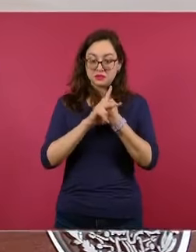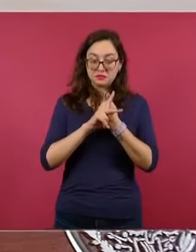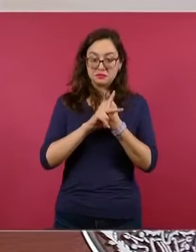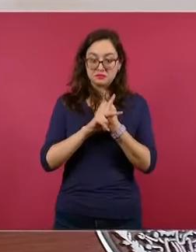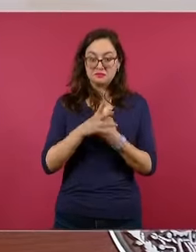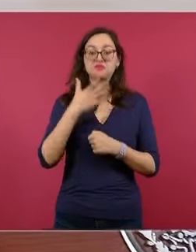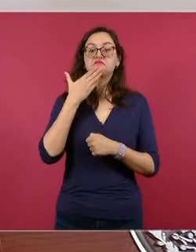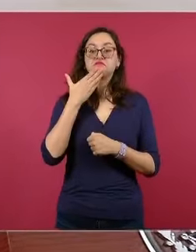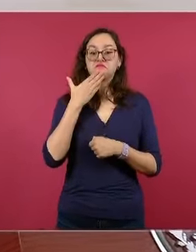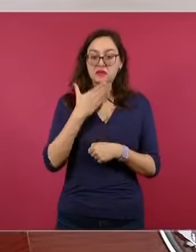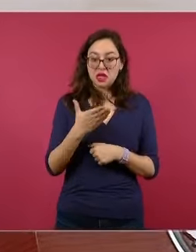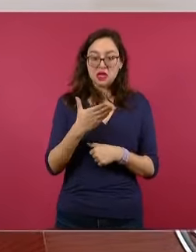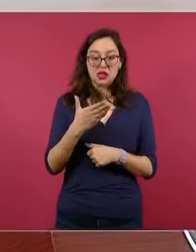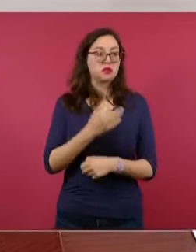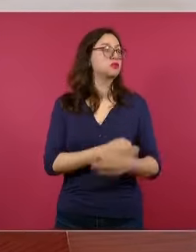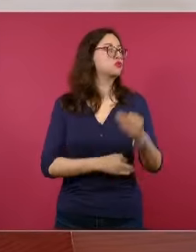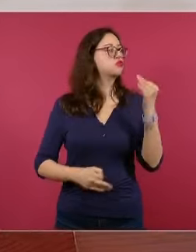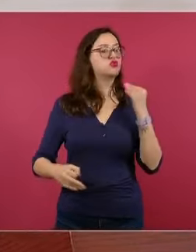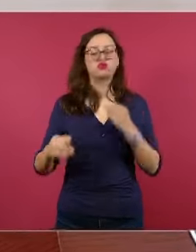todos muy